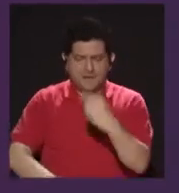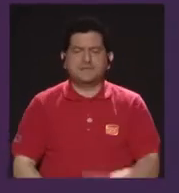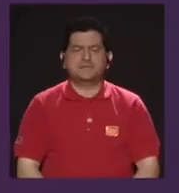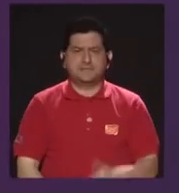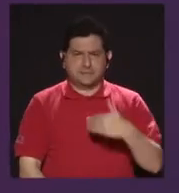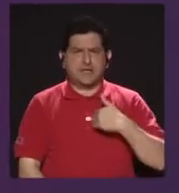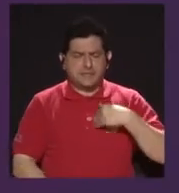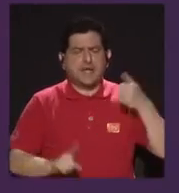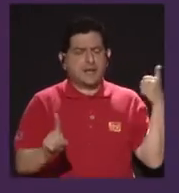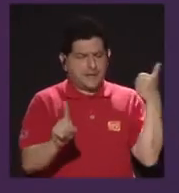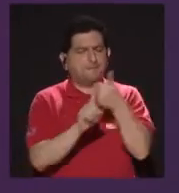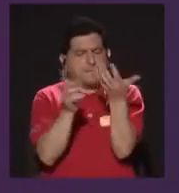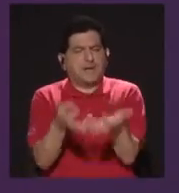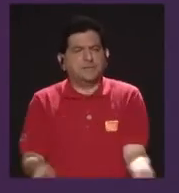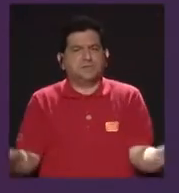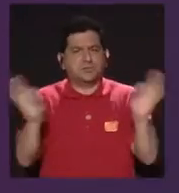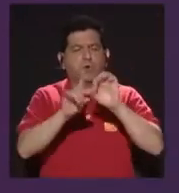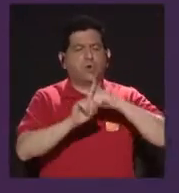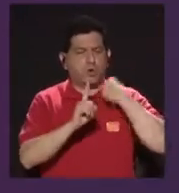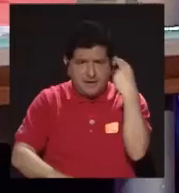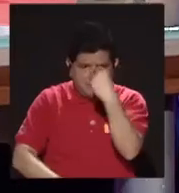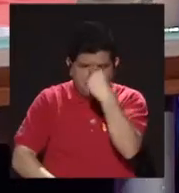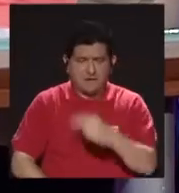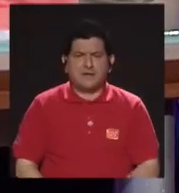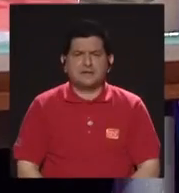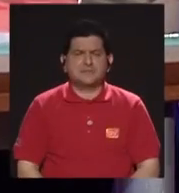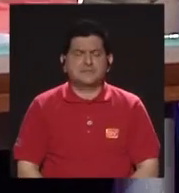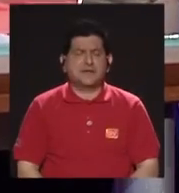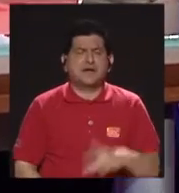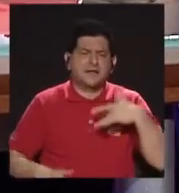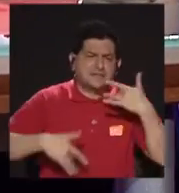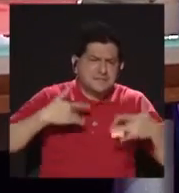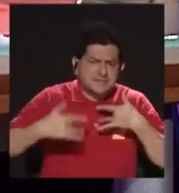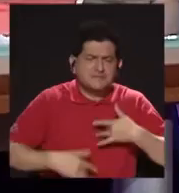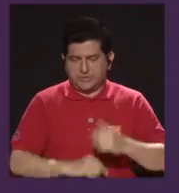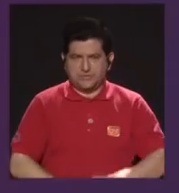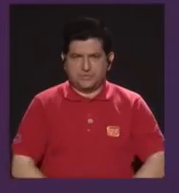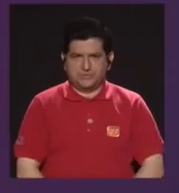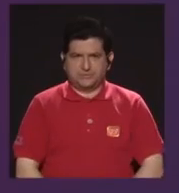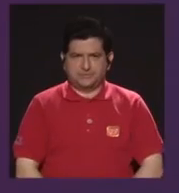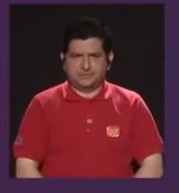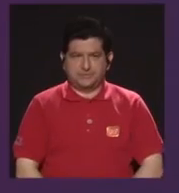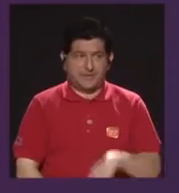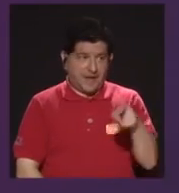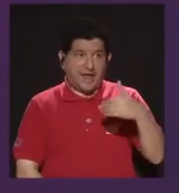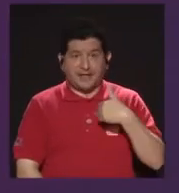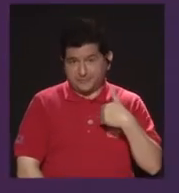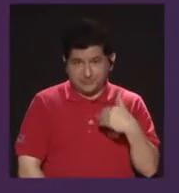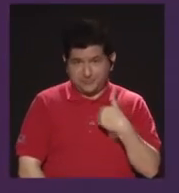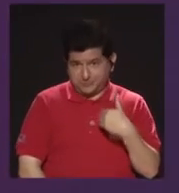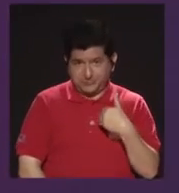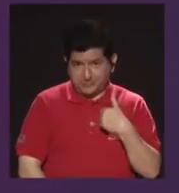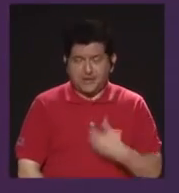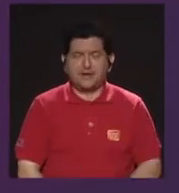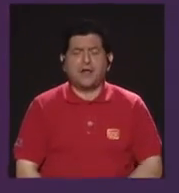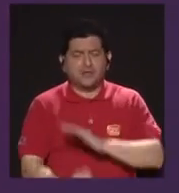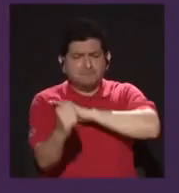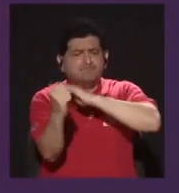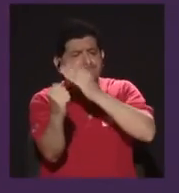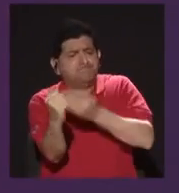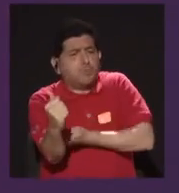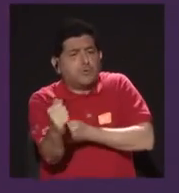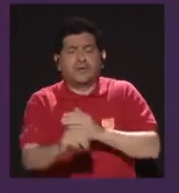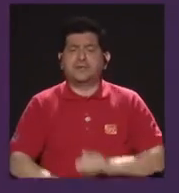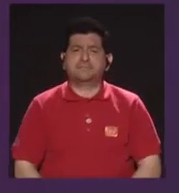tiene un gran impacto en la sociedad costarricense porque en realidad este este ellos tienen mucho poder